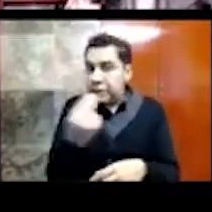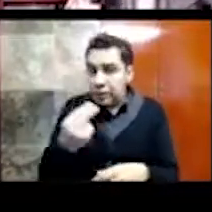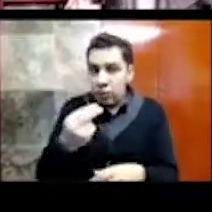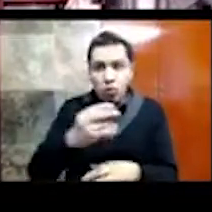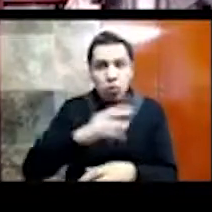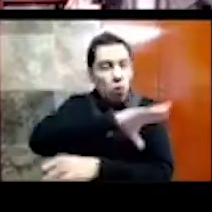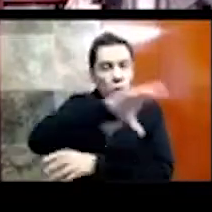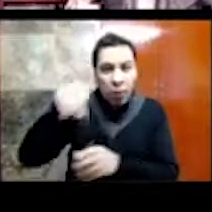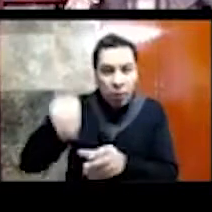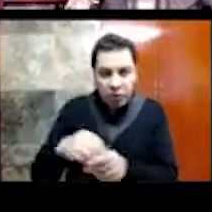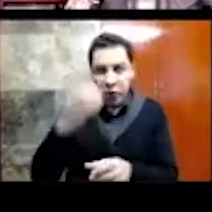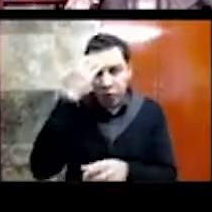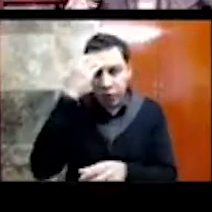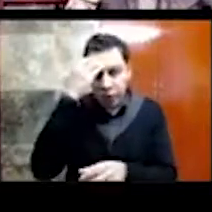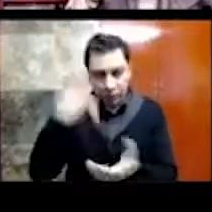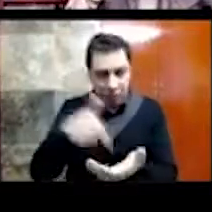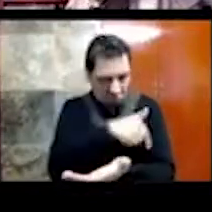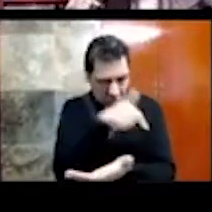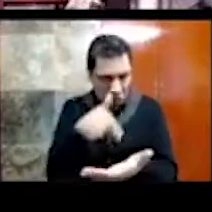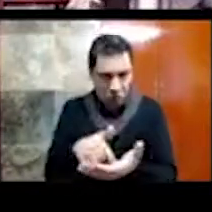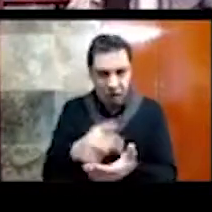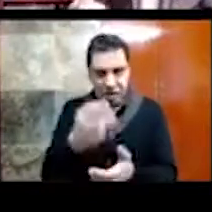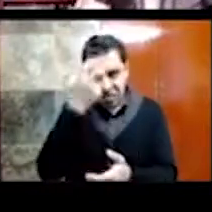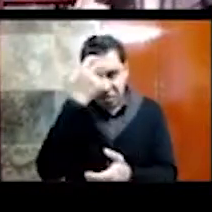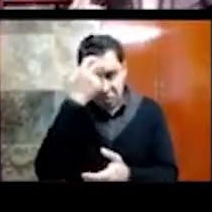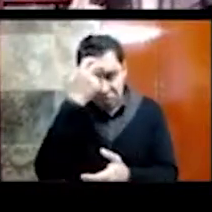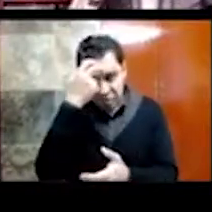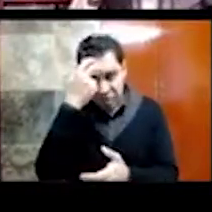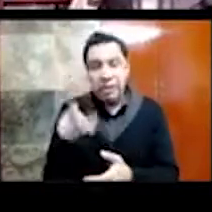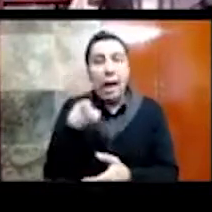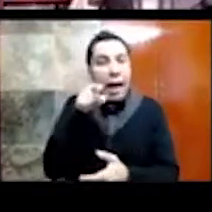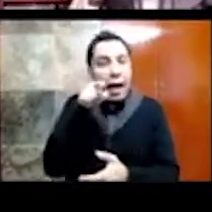en Chapultepec tiene verificativo